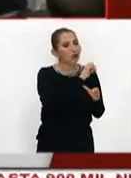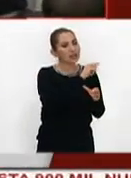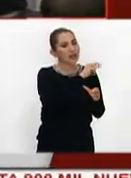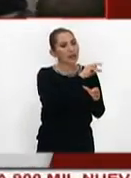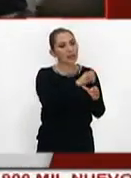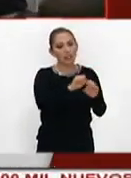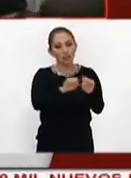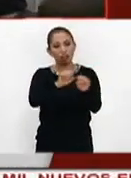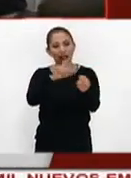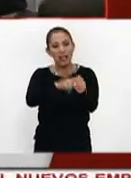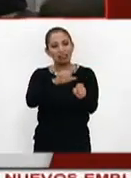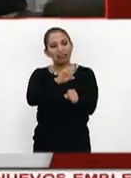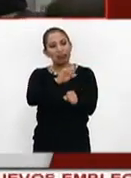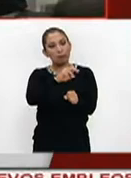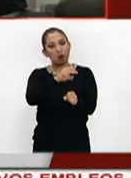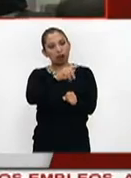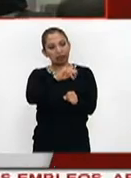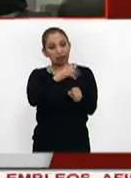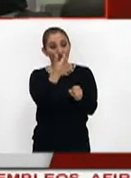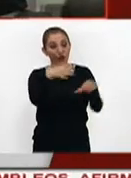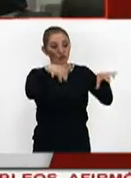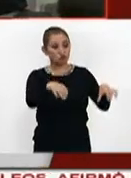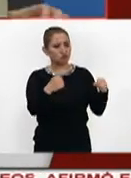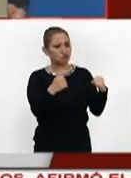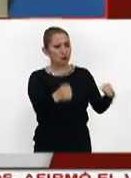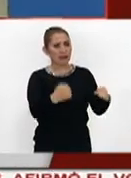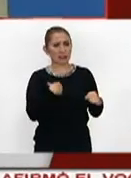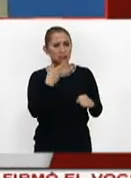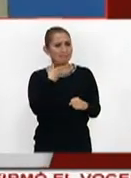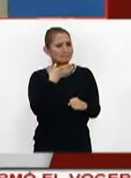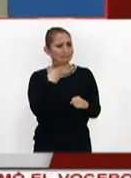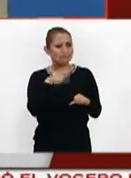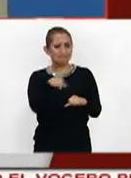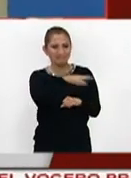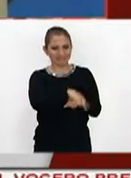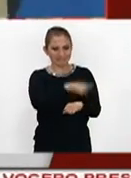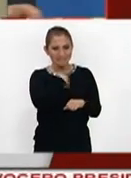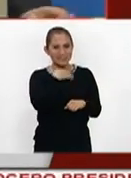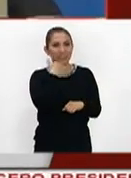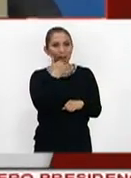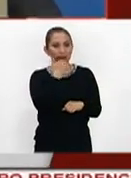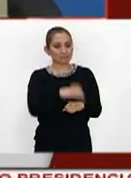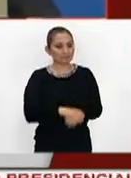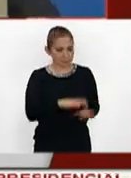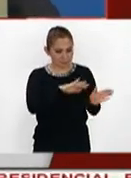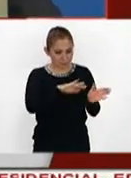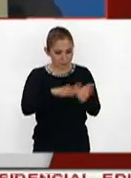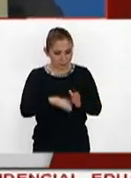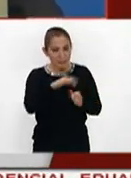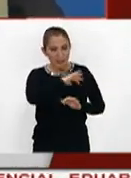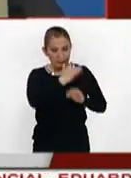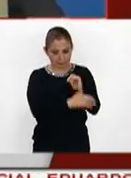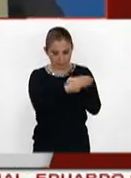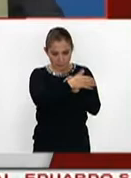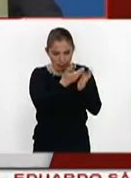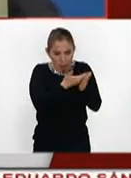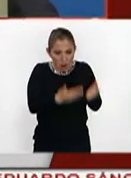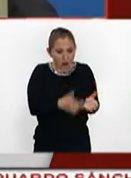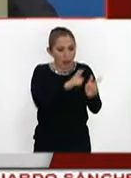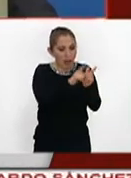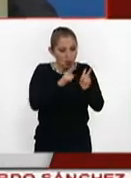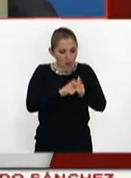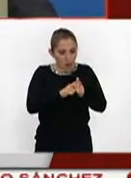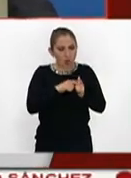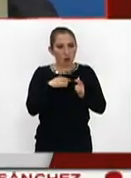con los socialdemócratas, las dos principales fuerzas mayoritarias en el Bundestag. Tras de ellos viene el partido